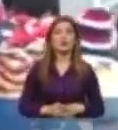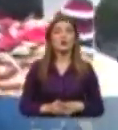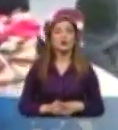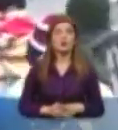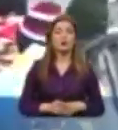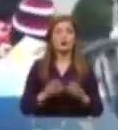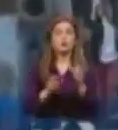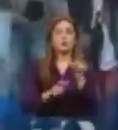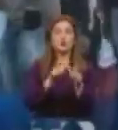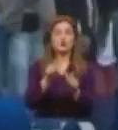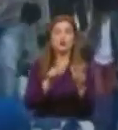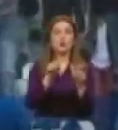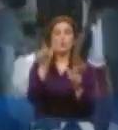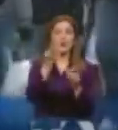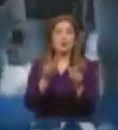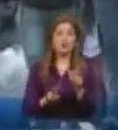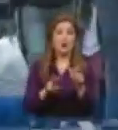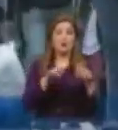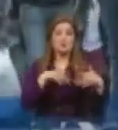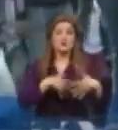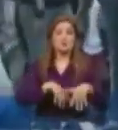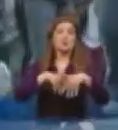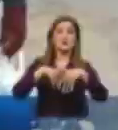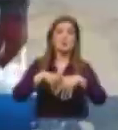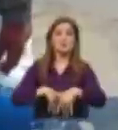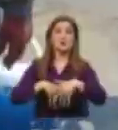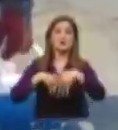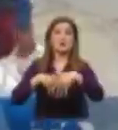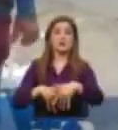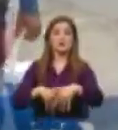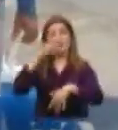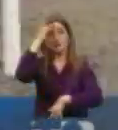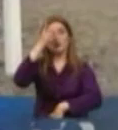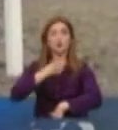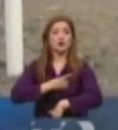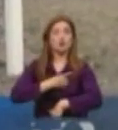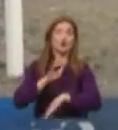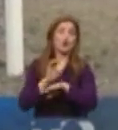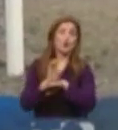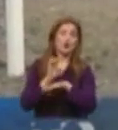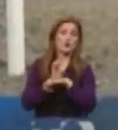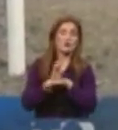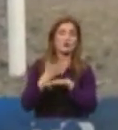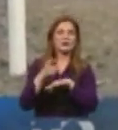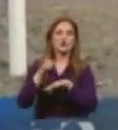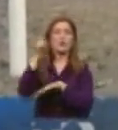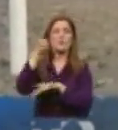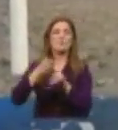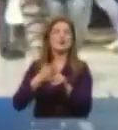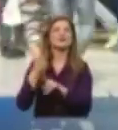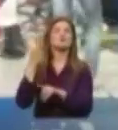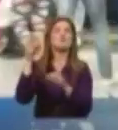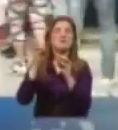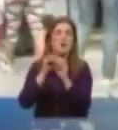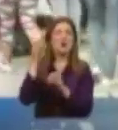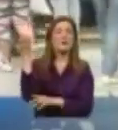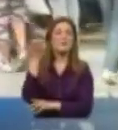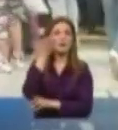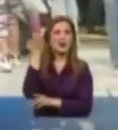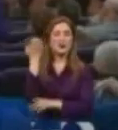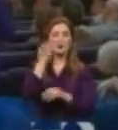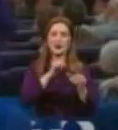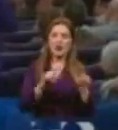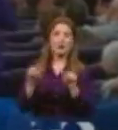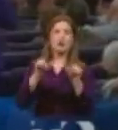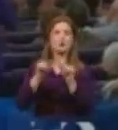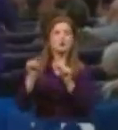El flujo masivo de ciudadanos venezolanos al país fue el elemento determinante para que el Ecuador ampliara por un mes la emergencia declarada por la